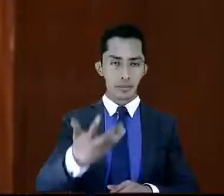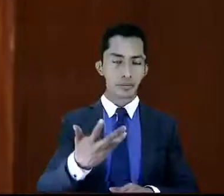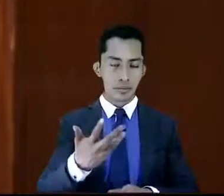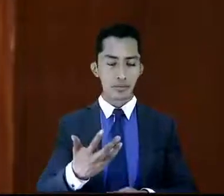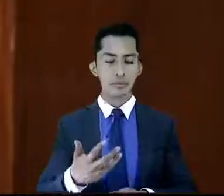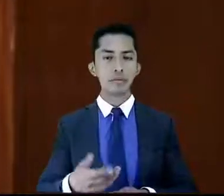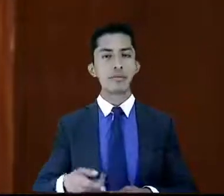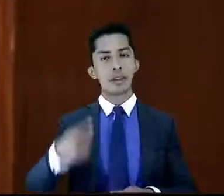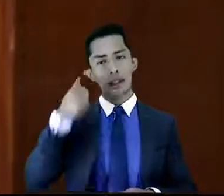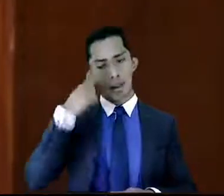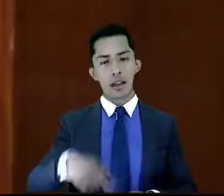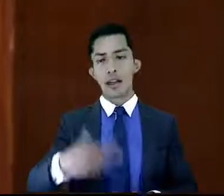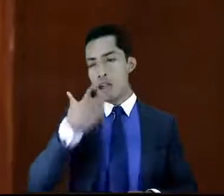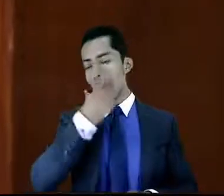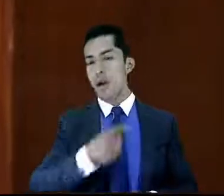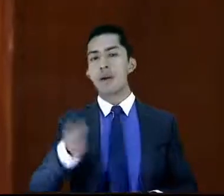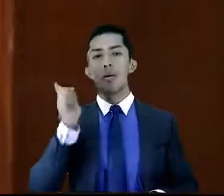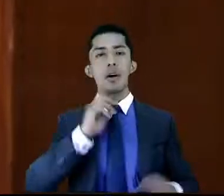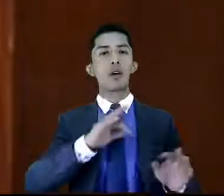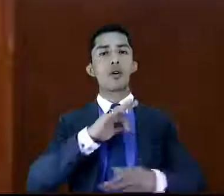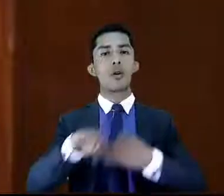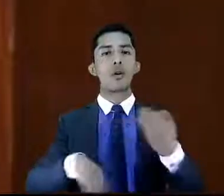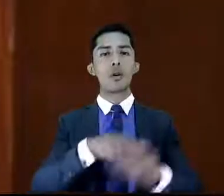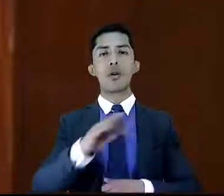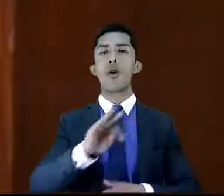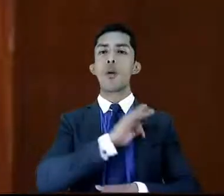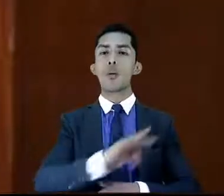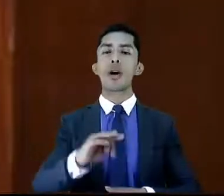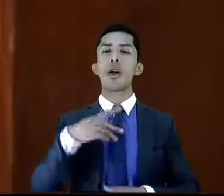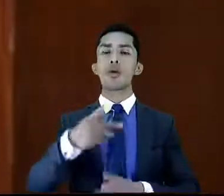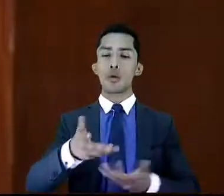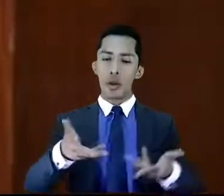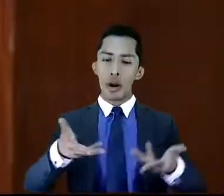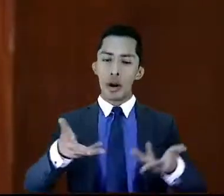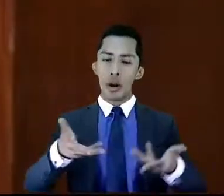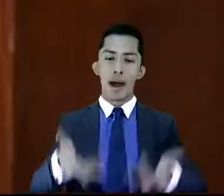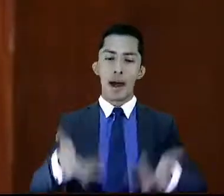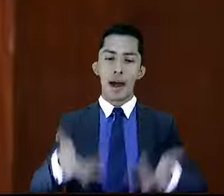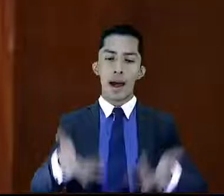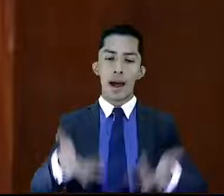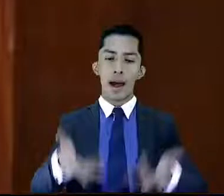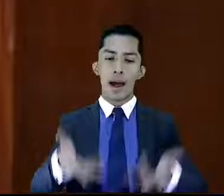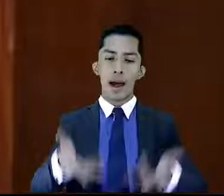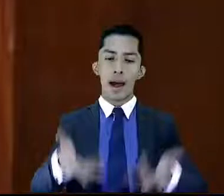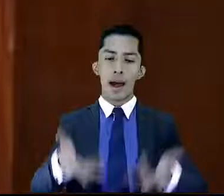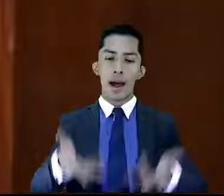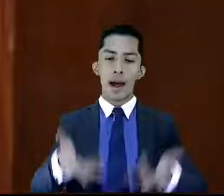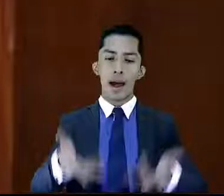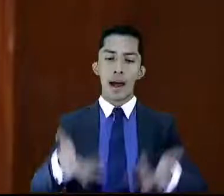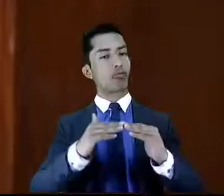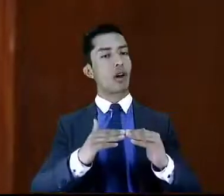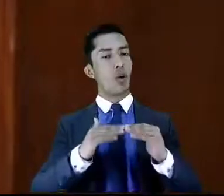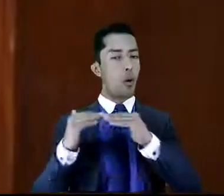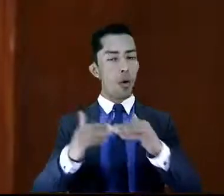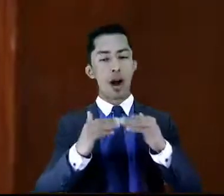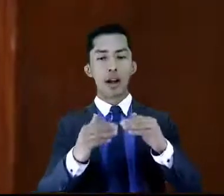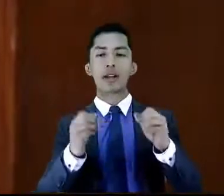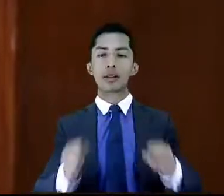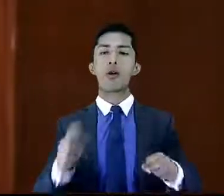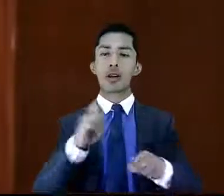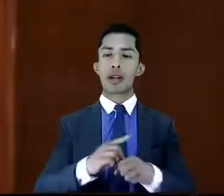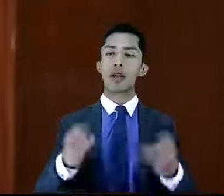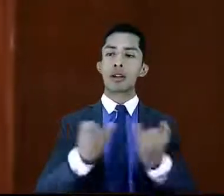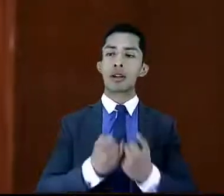todos puedan ejercer sus derechos en igualdad, con seguridad y justicia. No